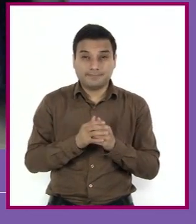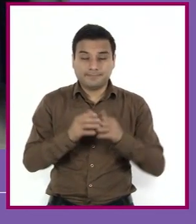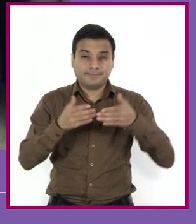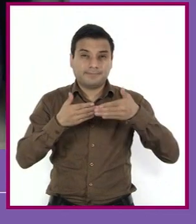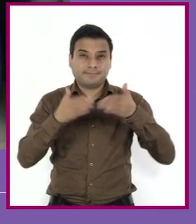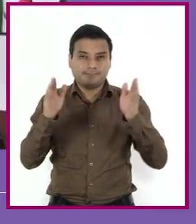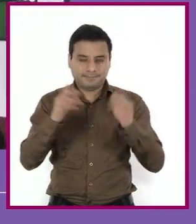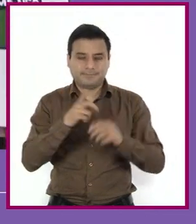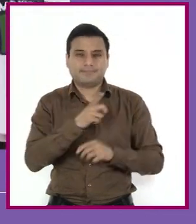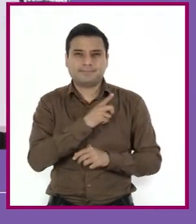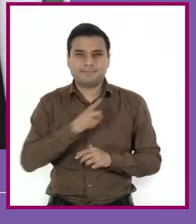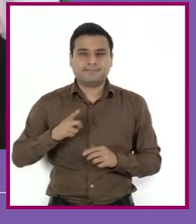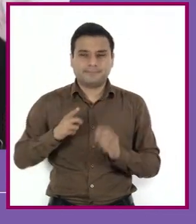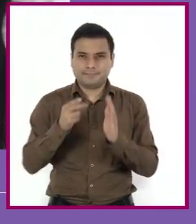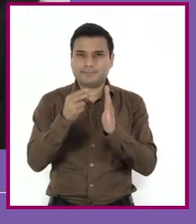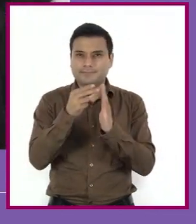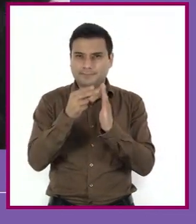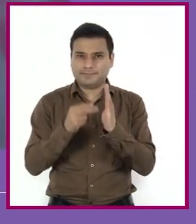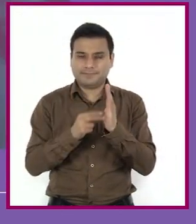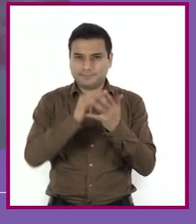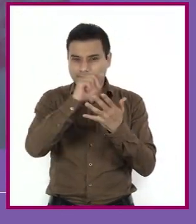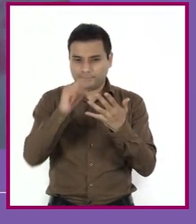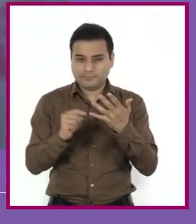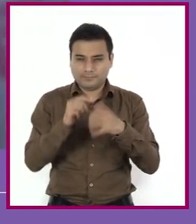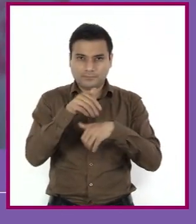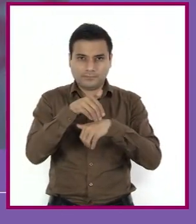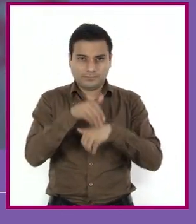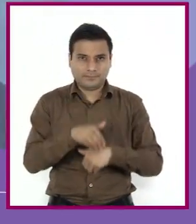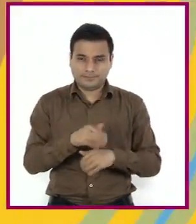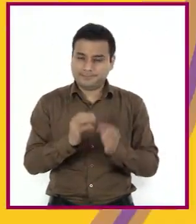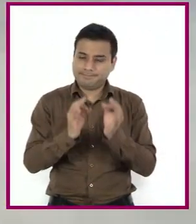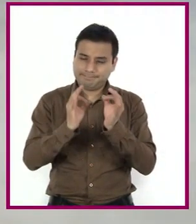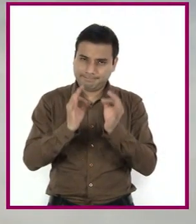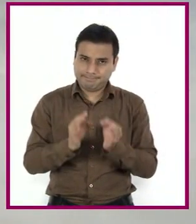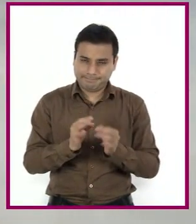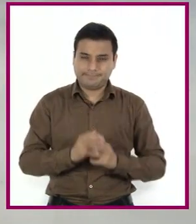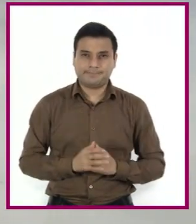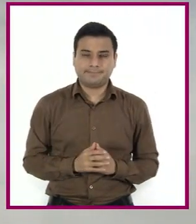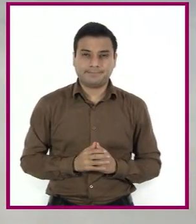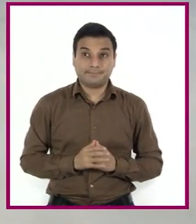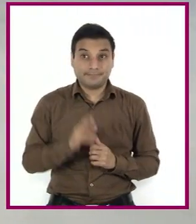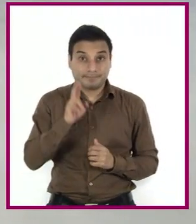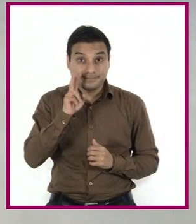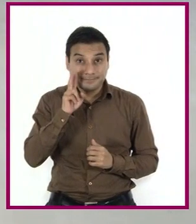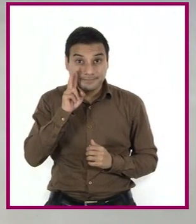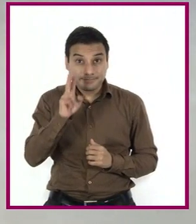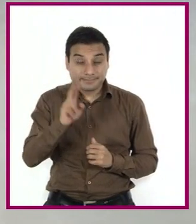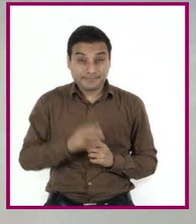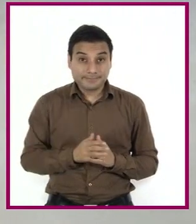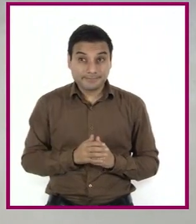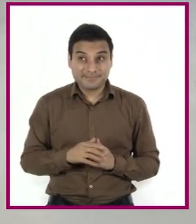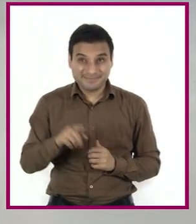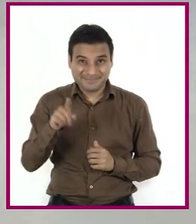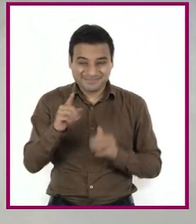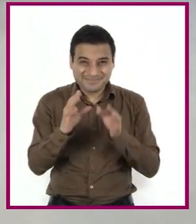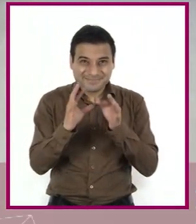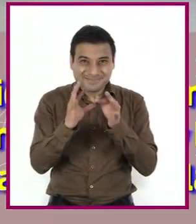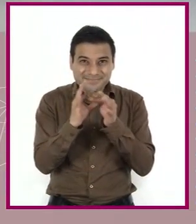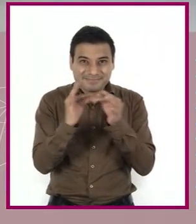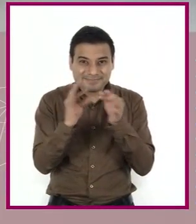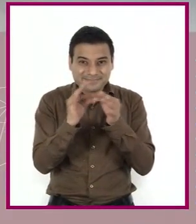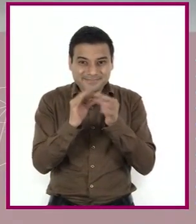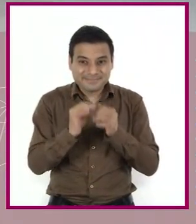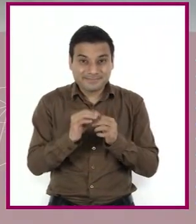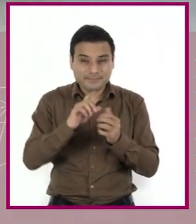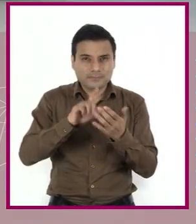las normatividades y los códigos de ética y los respeten. Como pudimos observar y escuchar en el video,